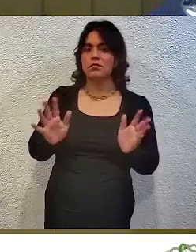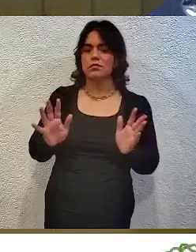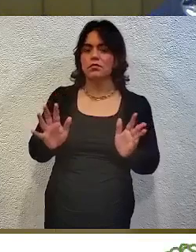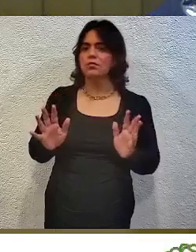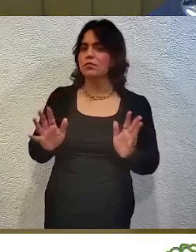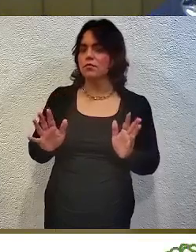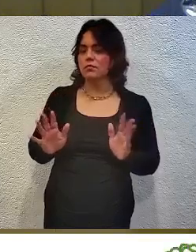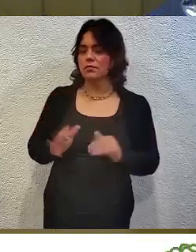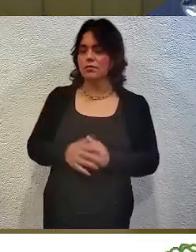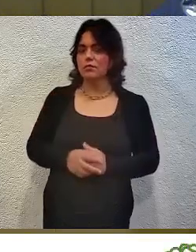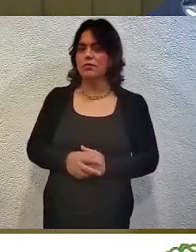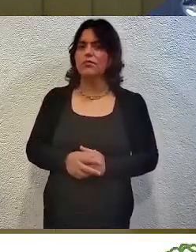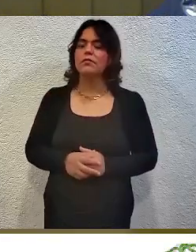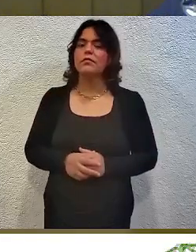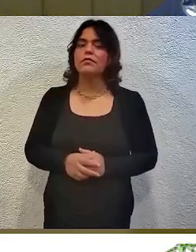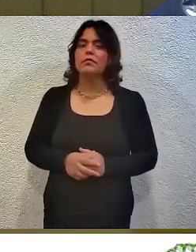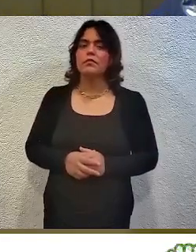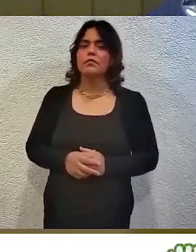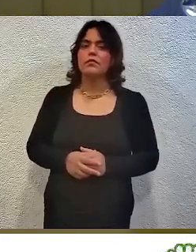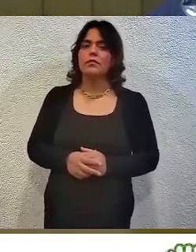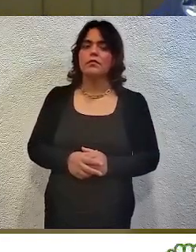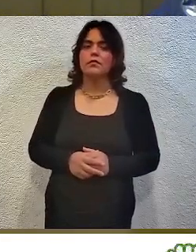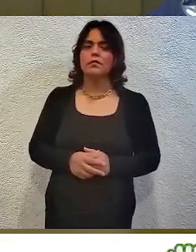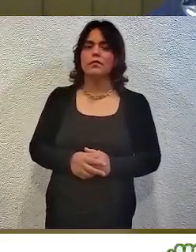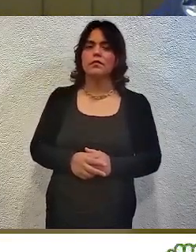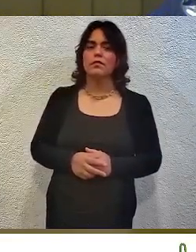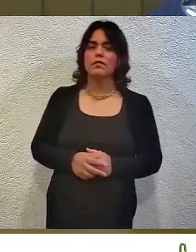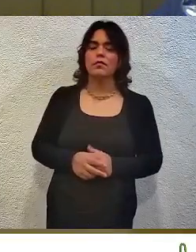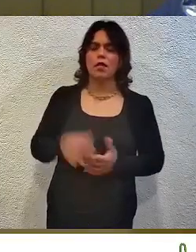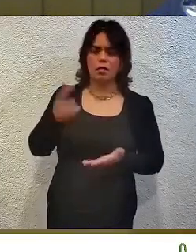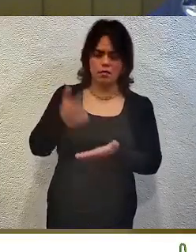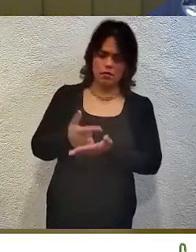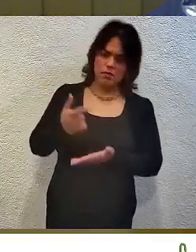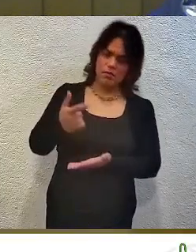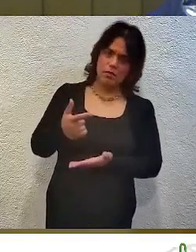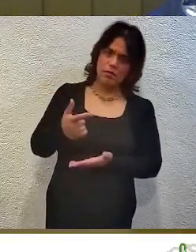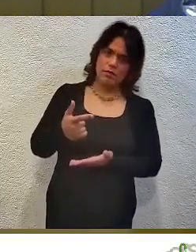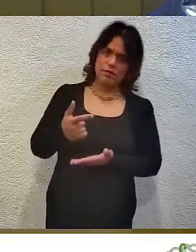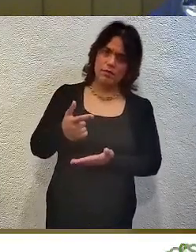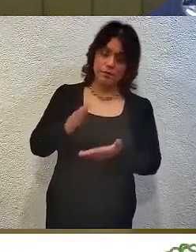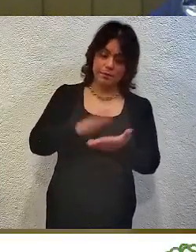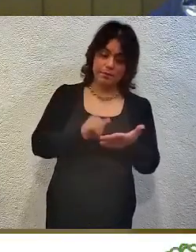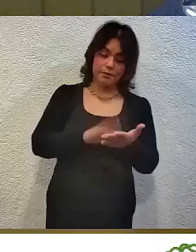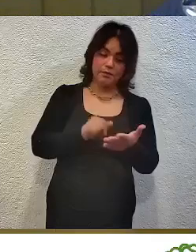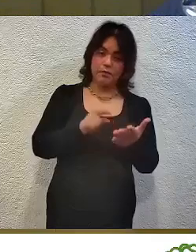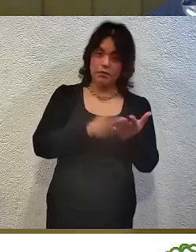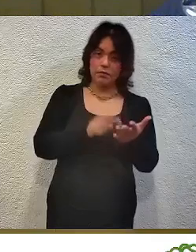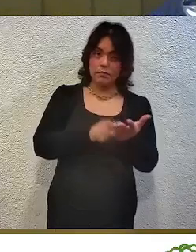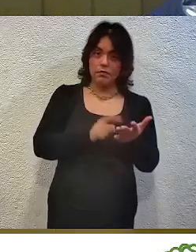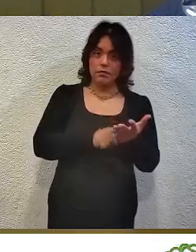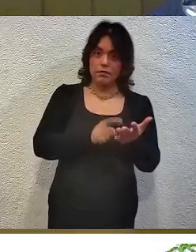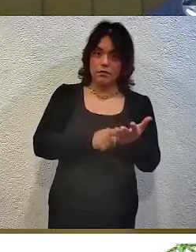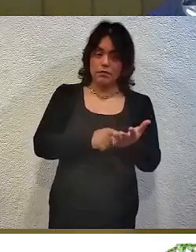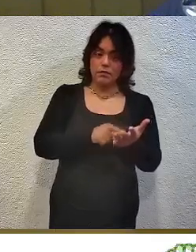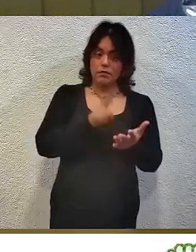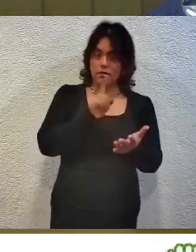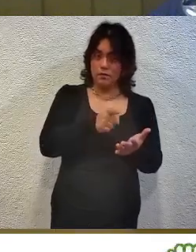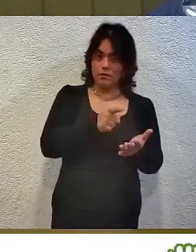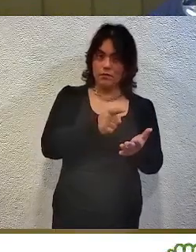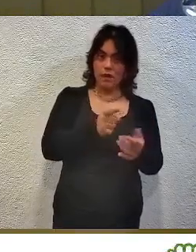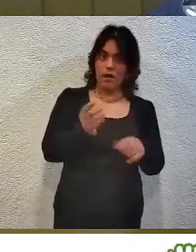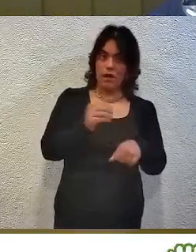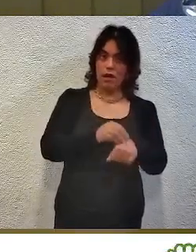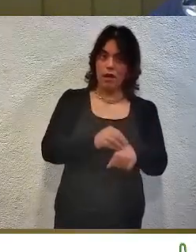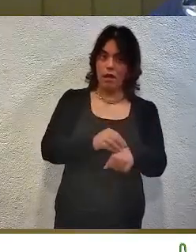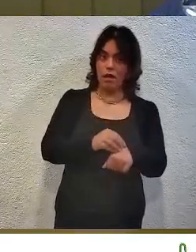así, pero me parece que esta causa grave de expedir una constancia a un regidor adicional, es